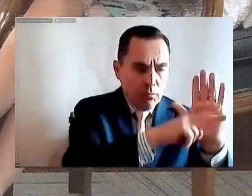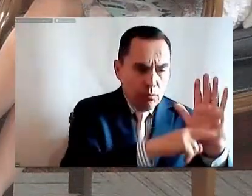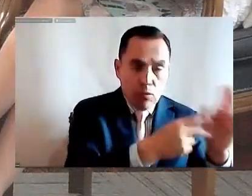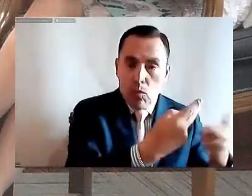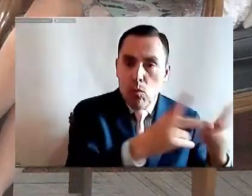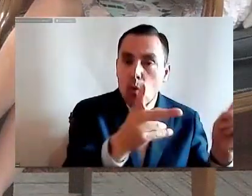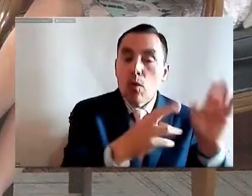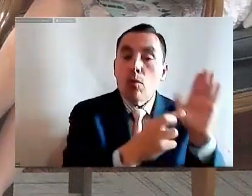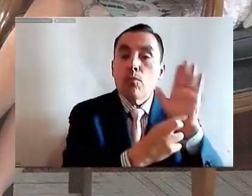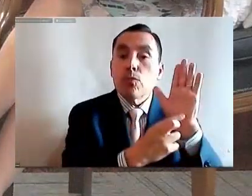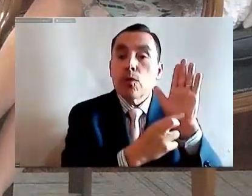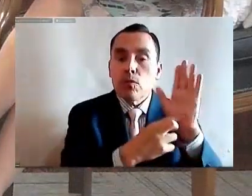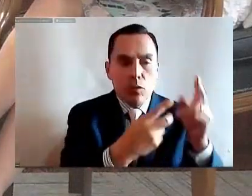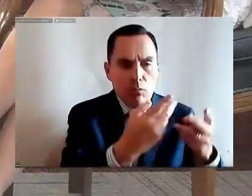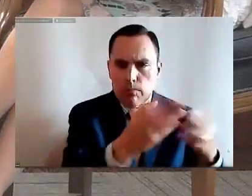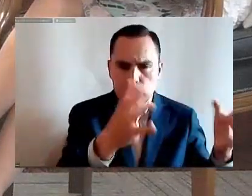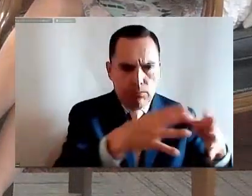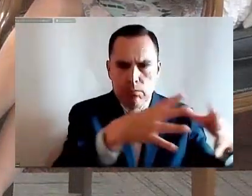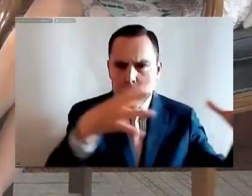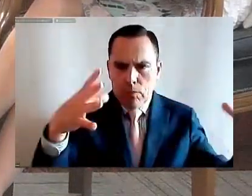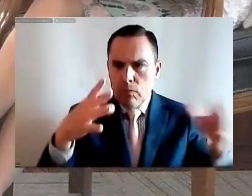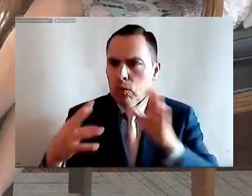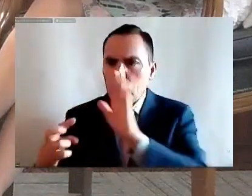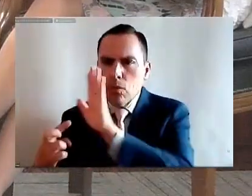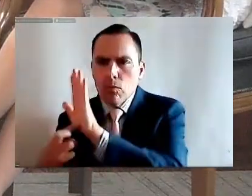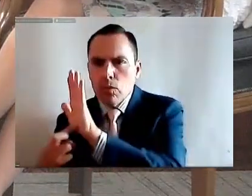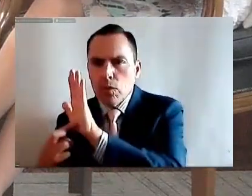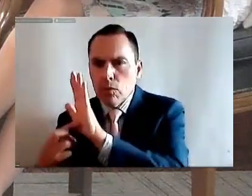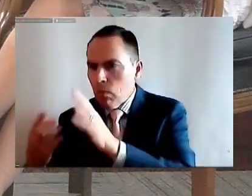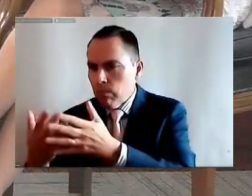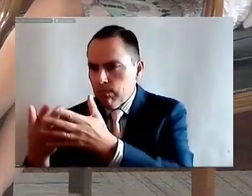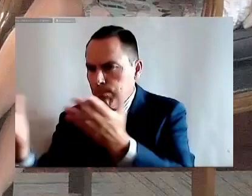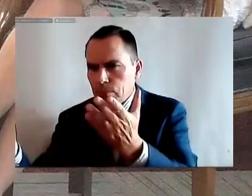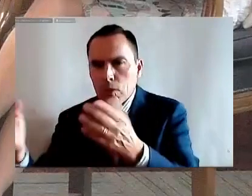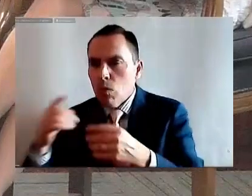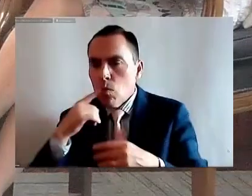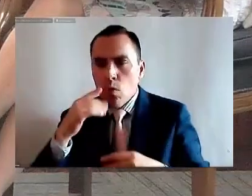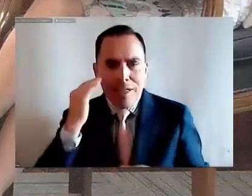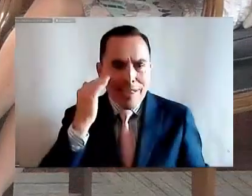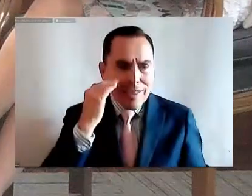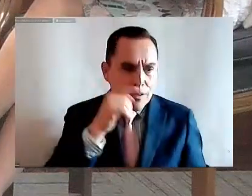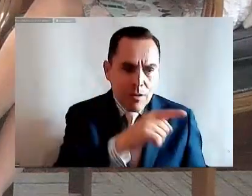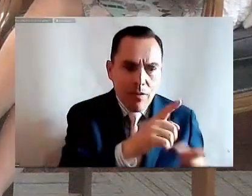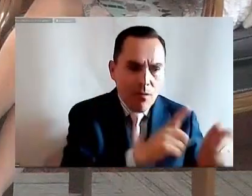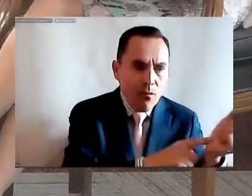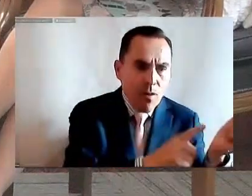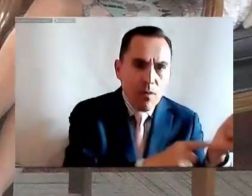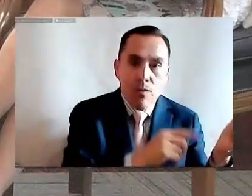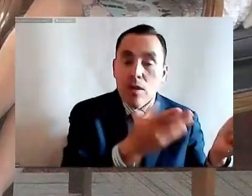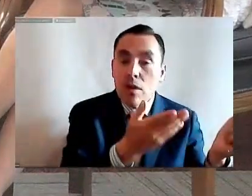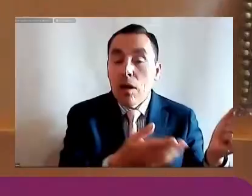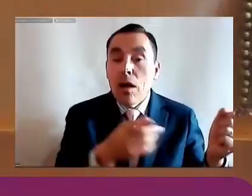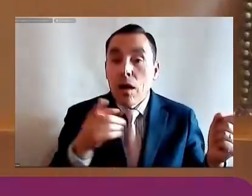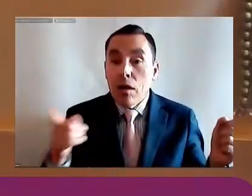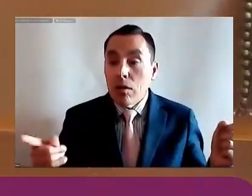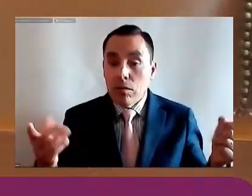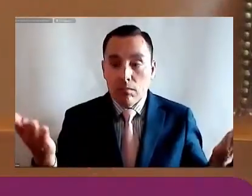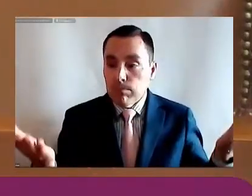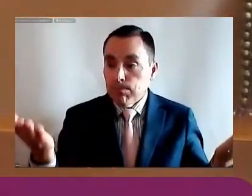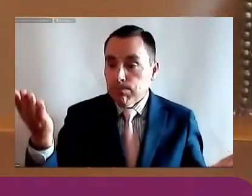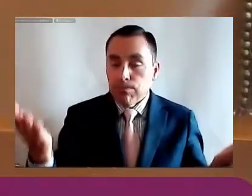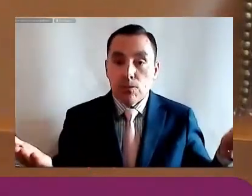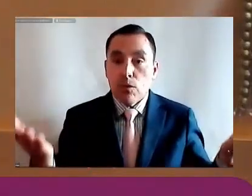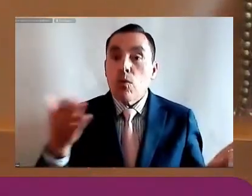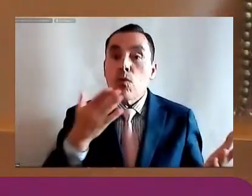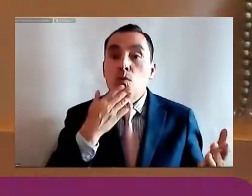ya sea la protección del trabajador o el interés superior del niño. Vemos en la jurisdicción que las judicaturas suelen tener un mayor